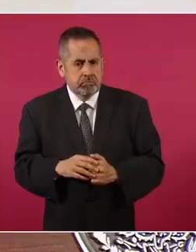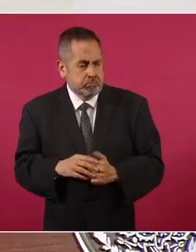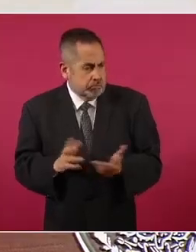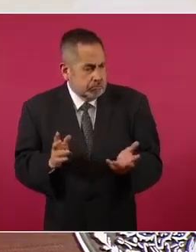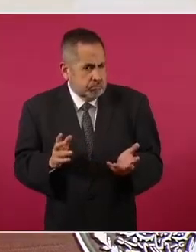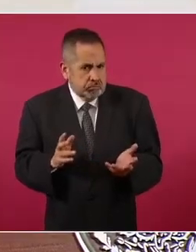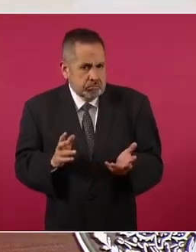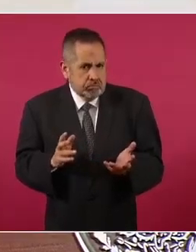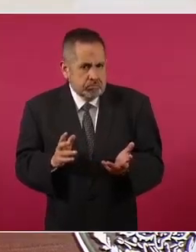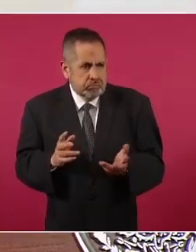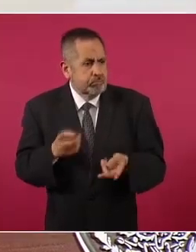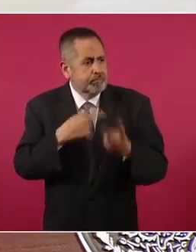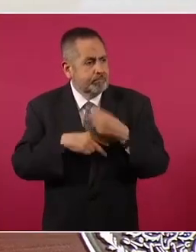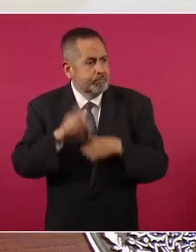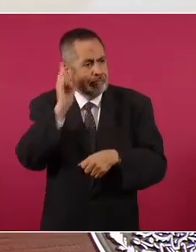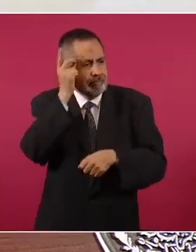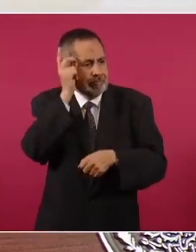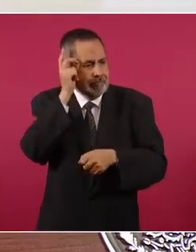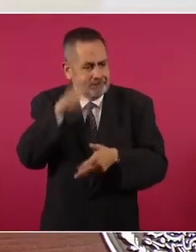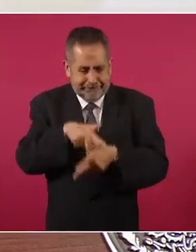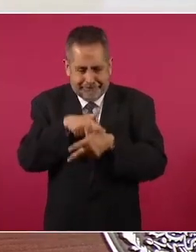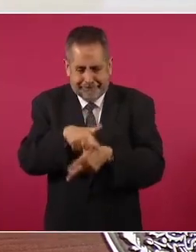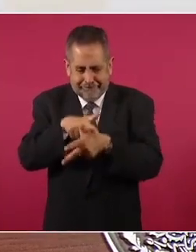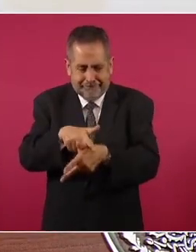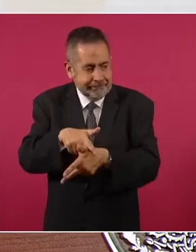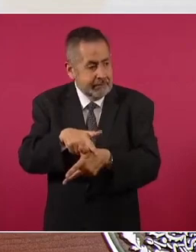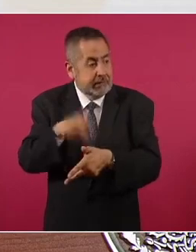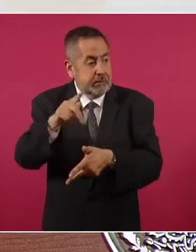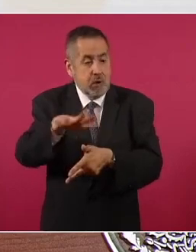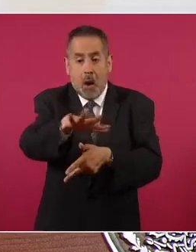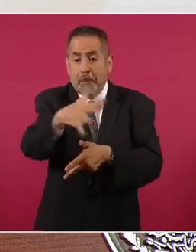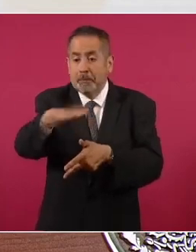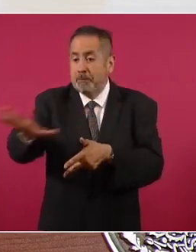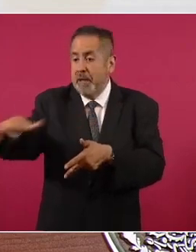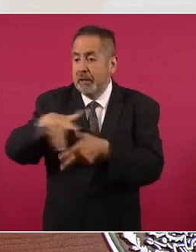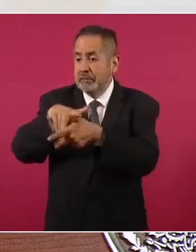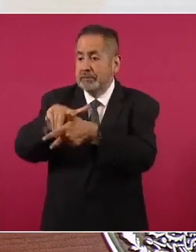pues veníamos a caballo, pero se nos ahogaron los caballos en el Atlántico.